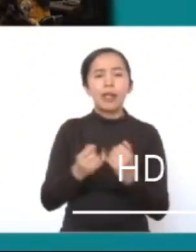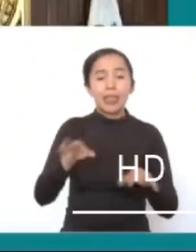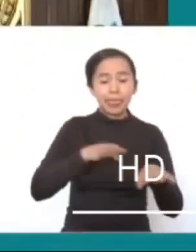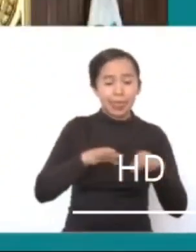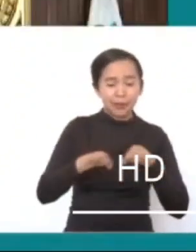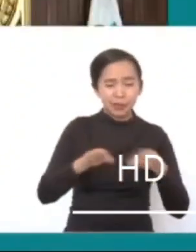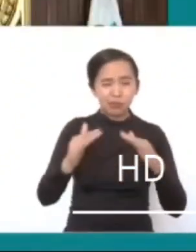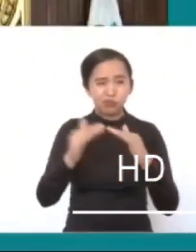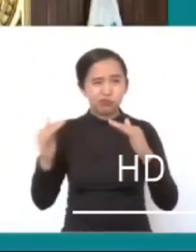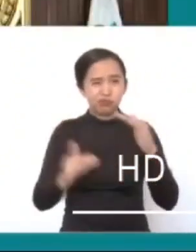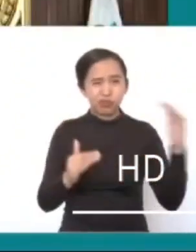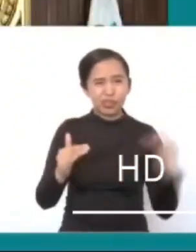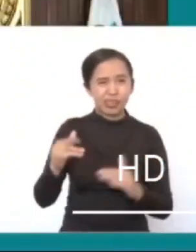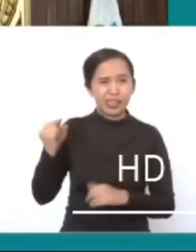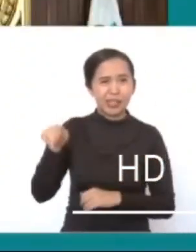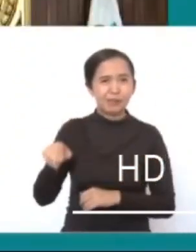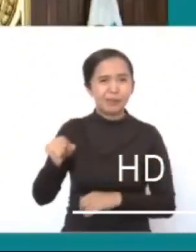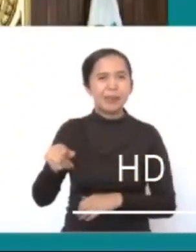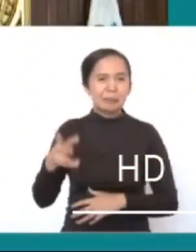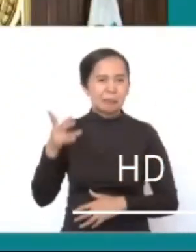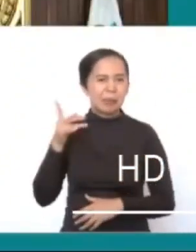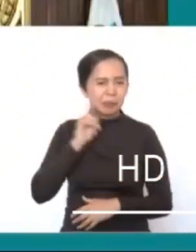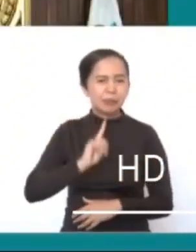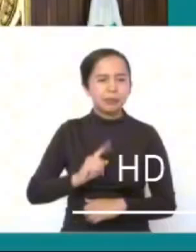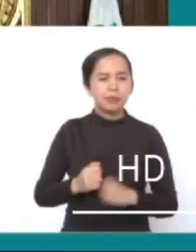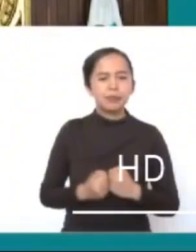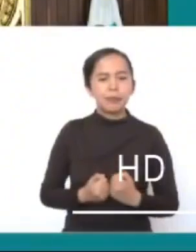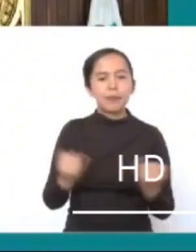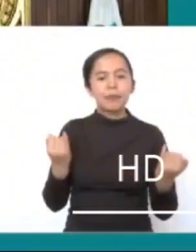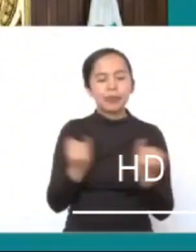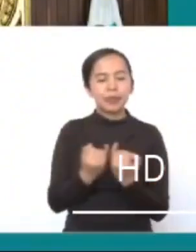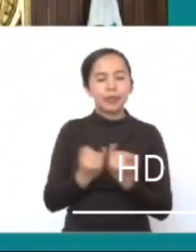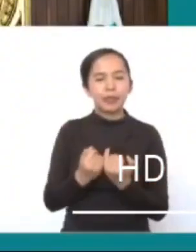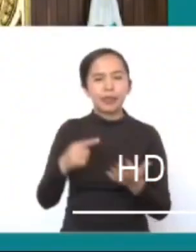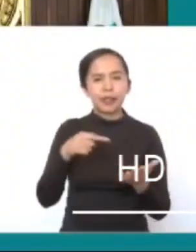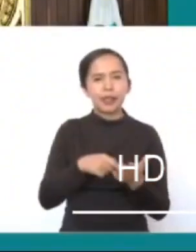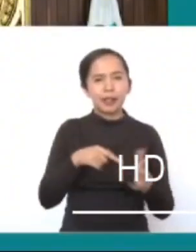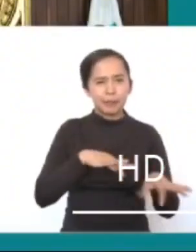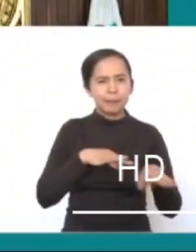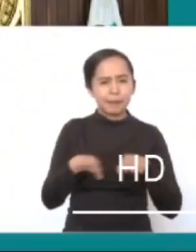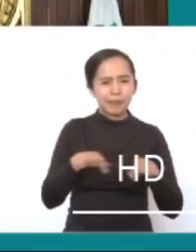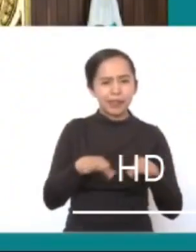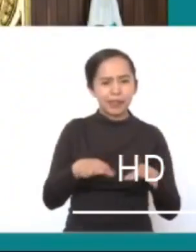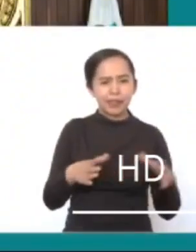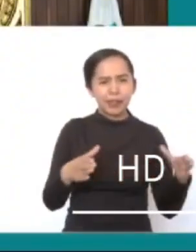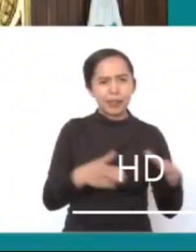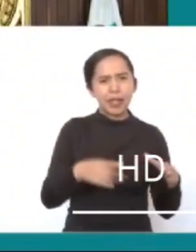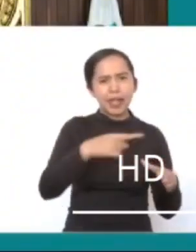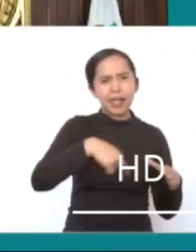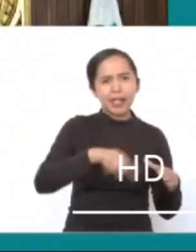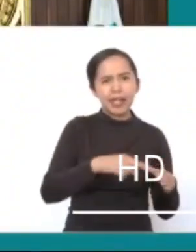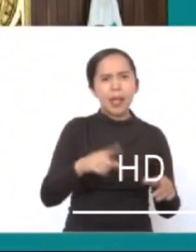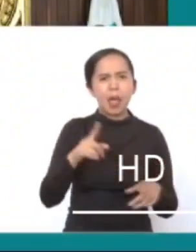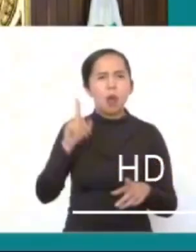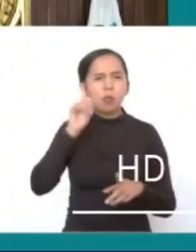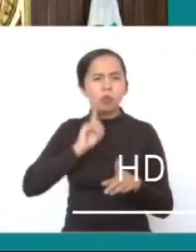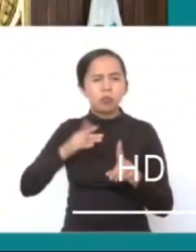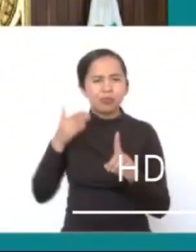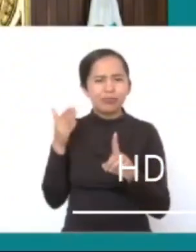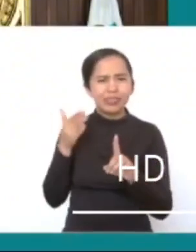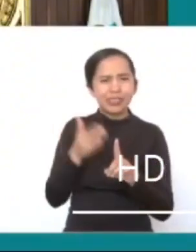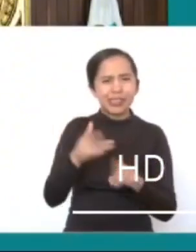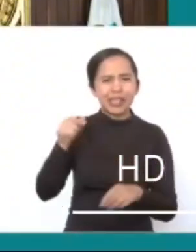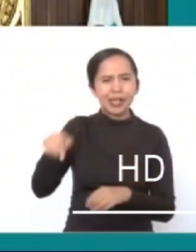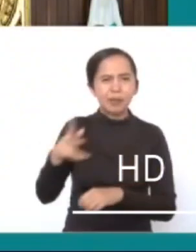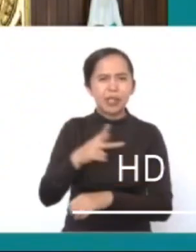laboral. También, como parte del plan de trabajo del Comité para incluir la perspectiva de género del Poder Judicial de